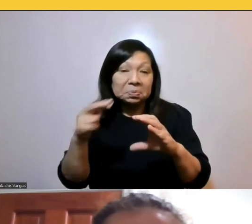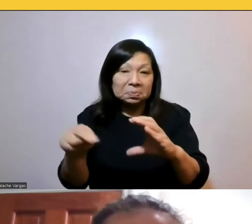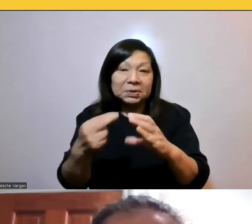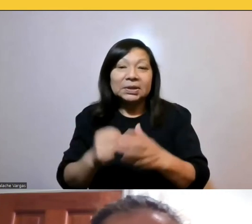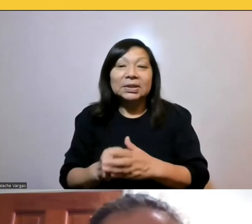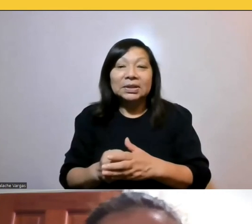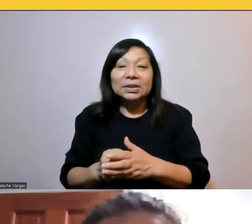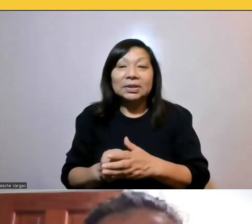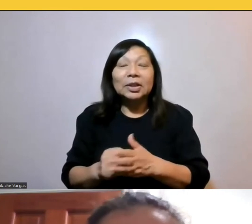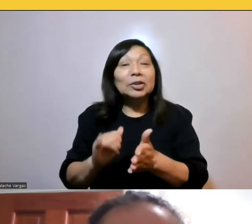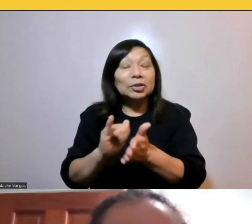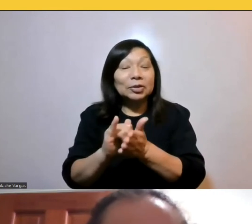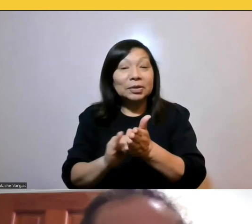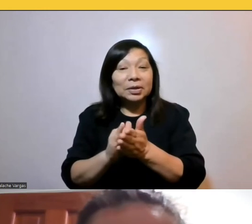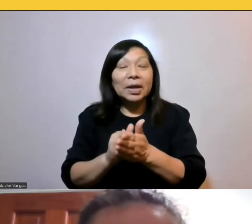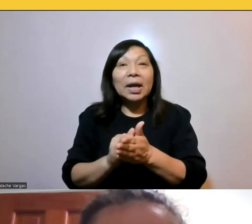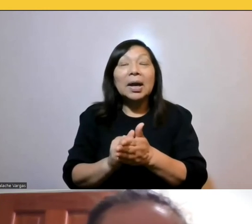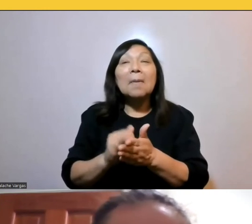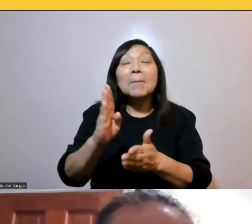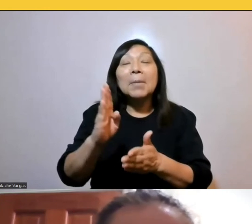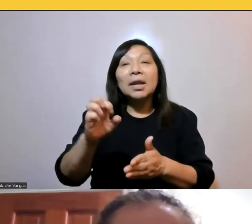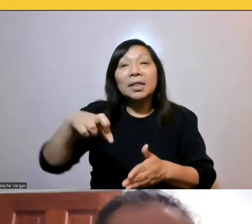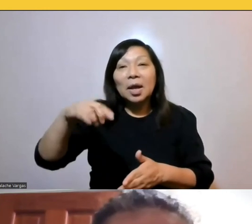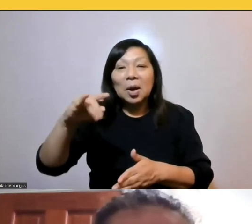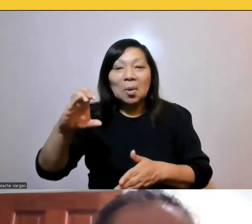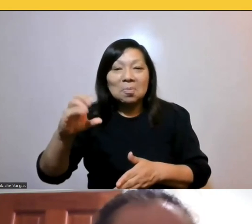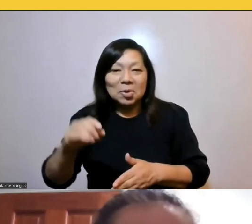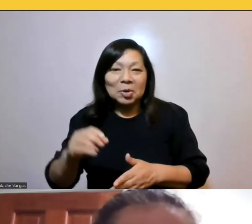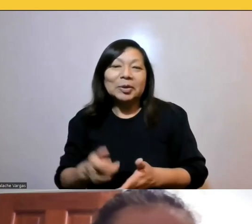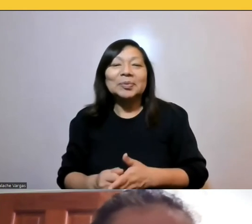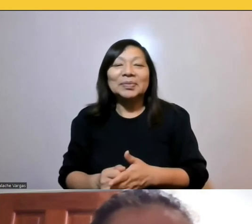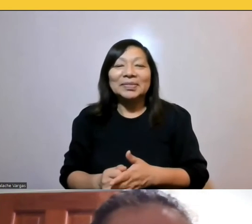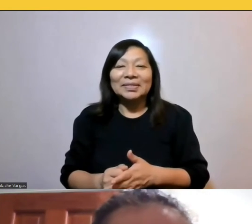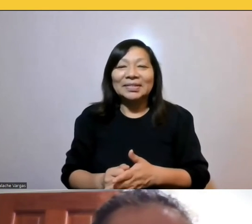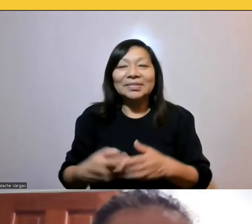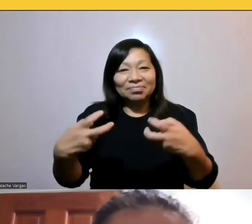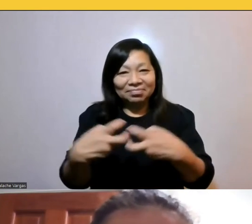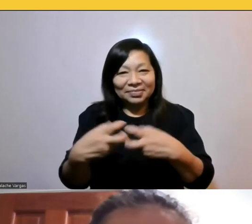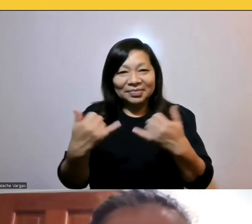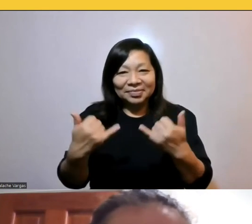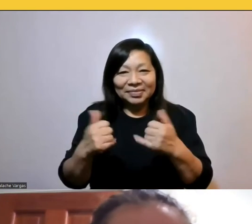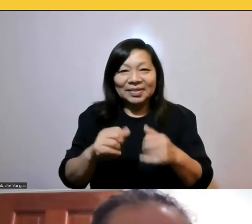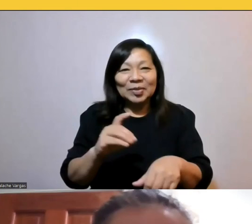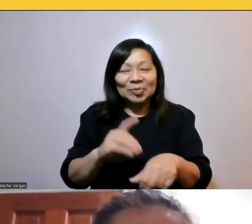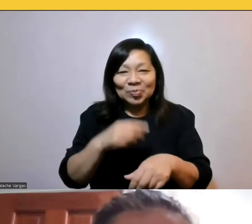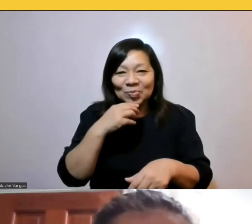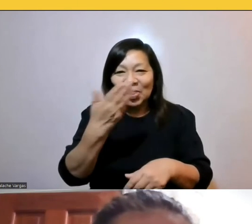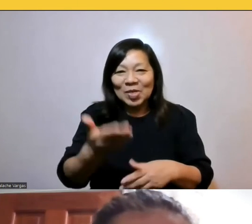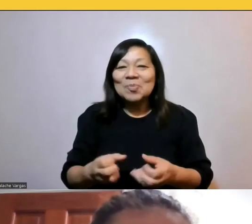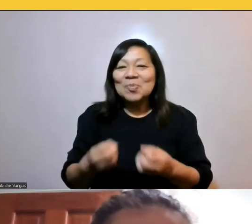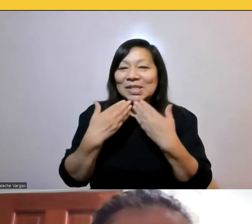canal de YouTube de Bienestar PUC. Y finalmente les he dejado también en el chat el enlace al Instagram de la doctora.